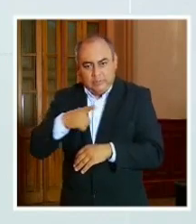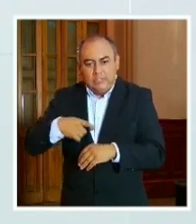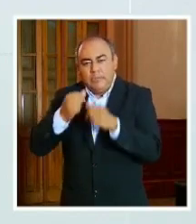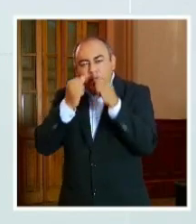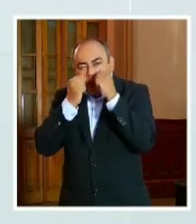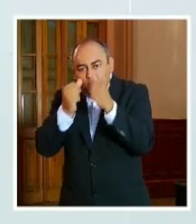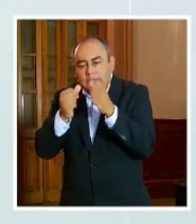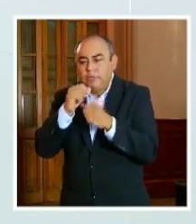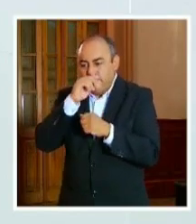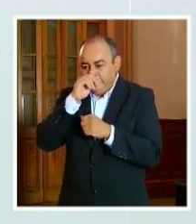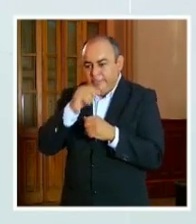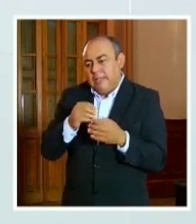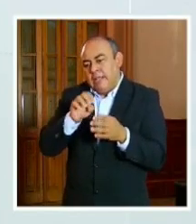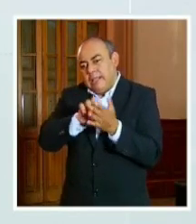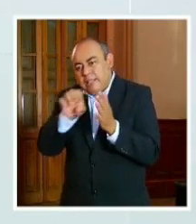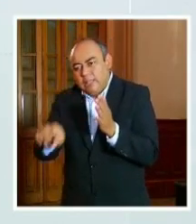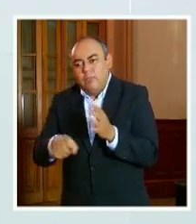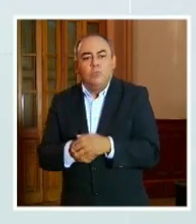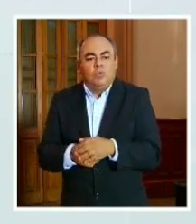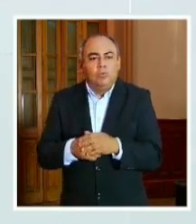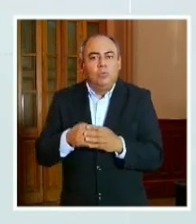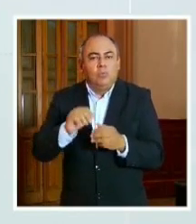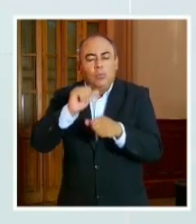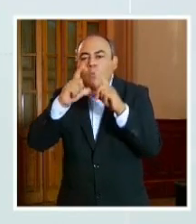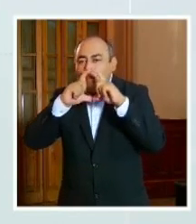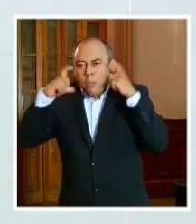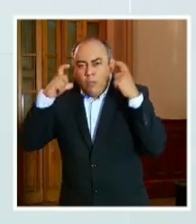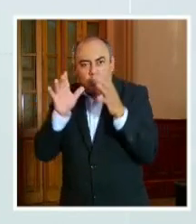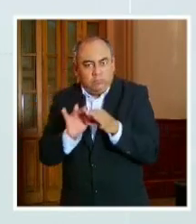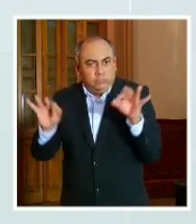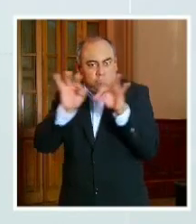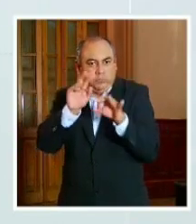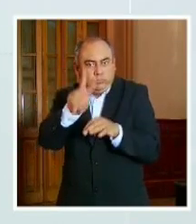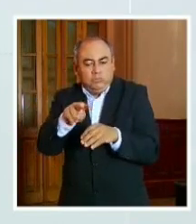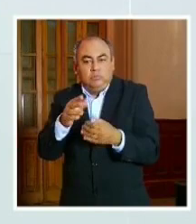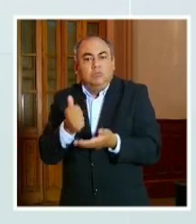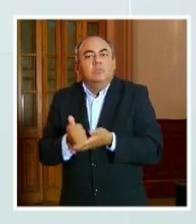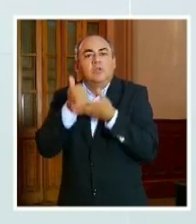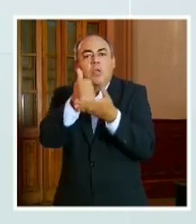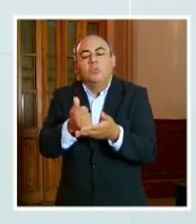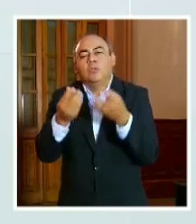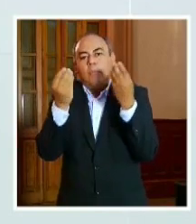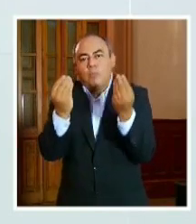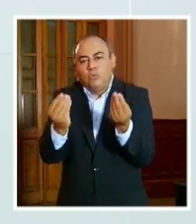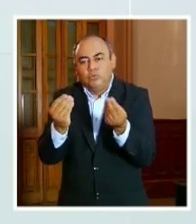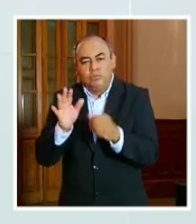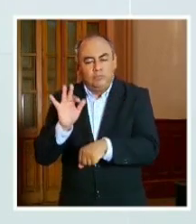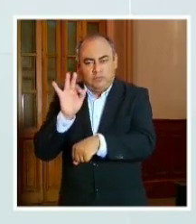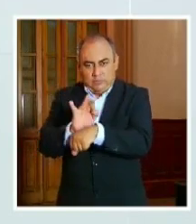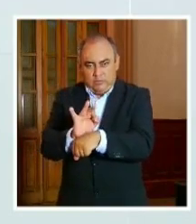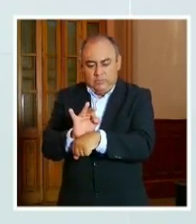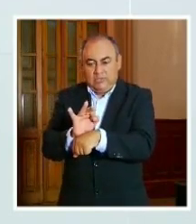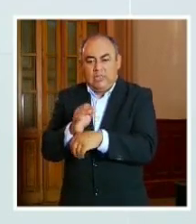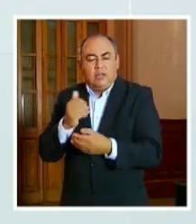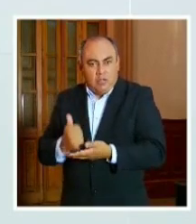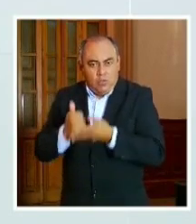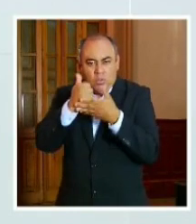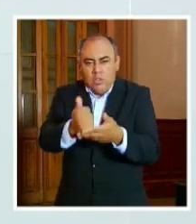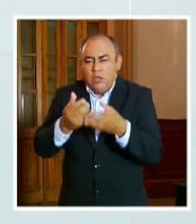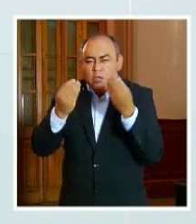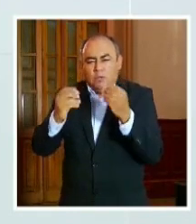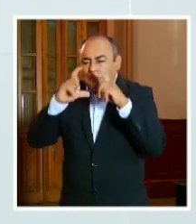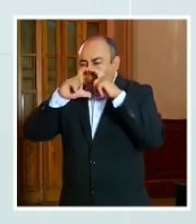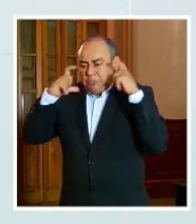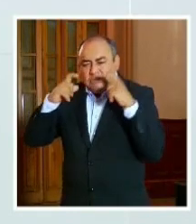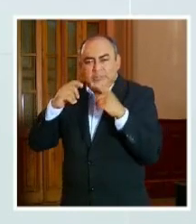El cubrebocas hoy por hoy también pues ha sido una herramienta que nos ha acompañado durante